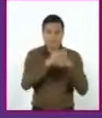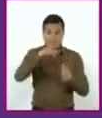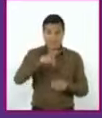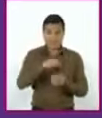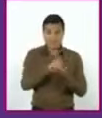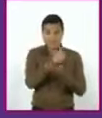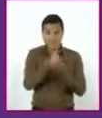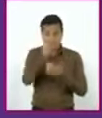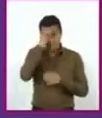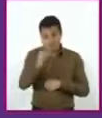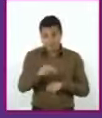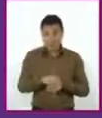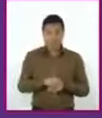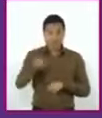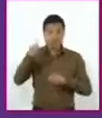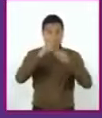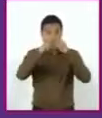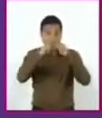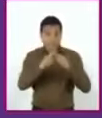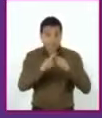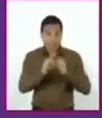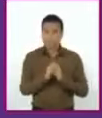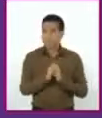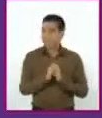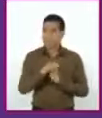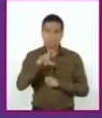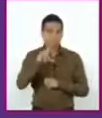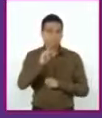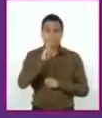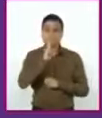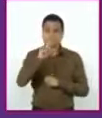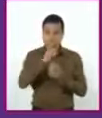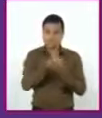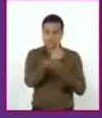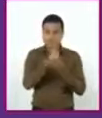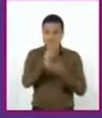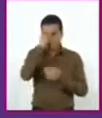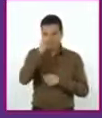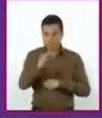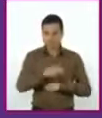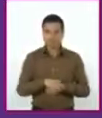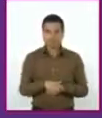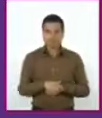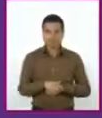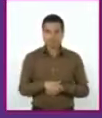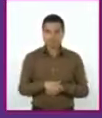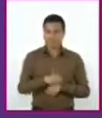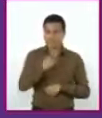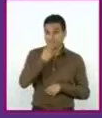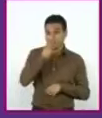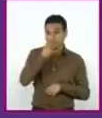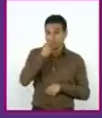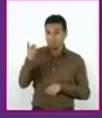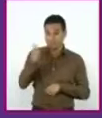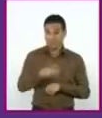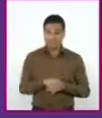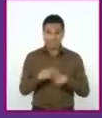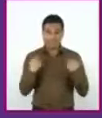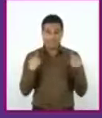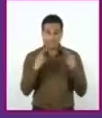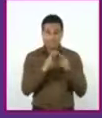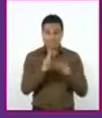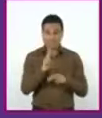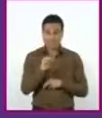colonia inglesa o la capital de otro virreinato español como Lima, señaló el profesor de la UNAM en la